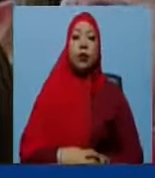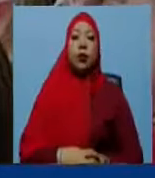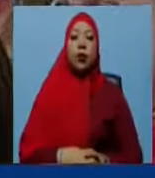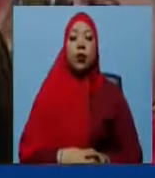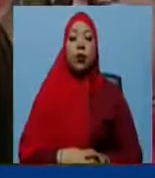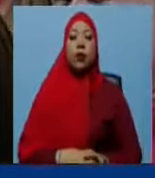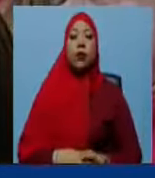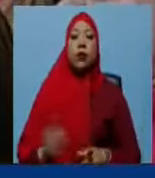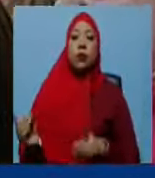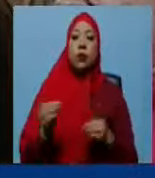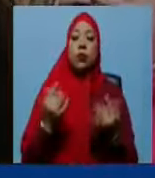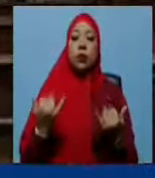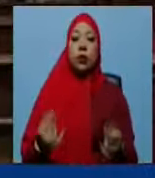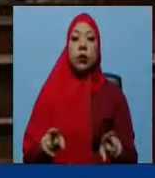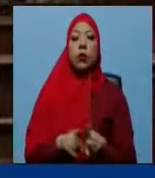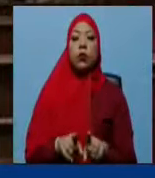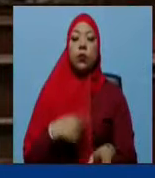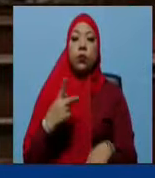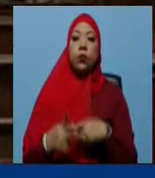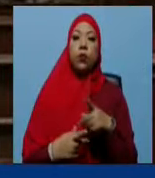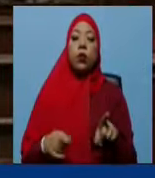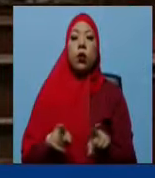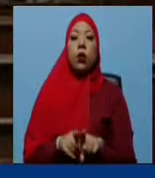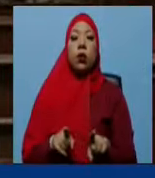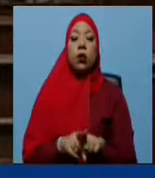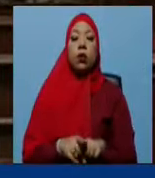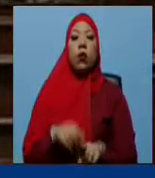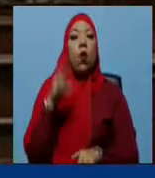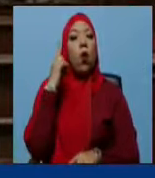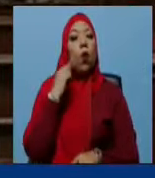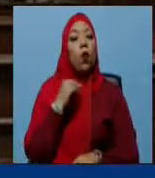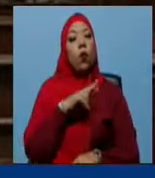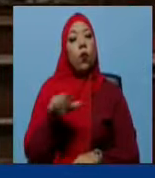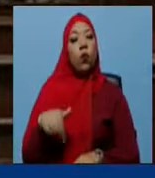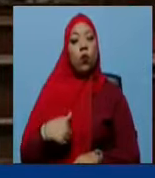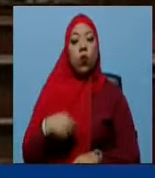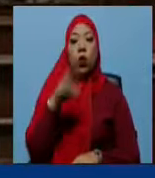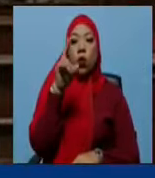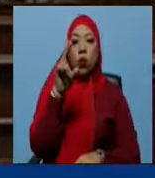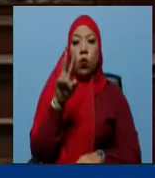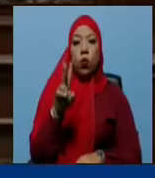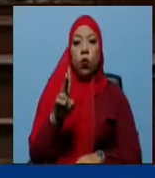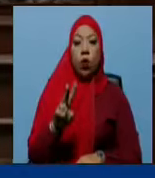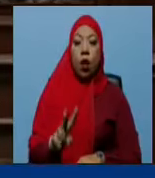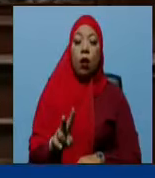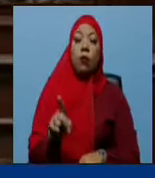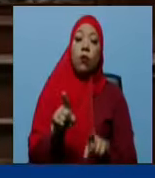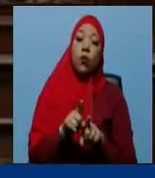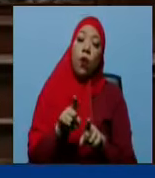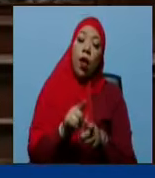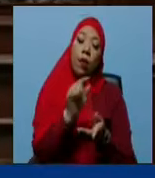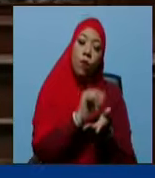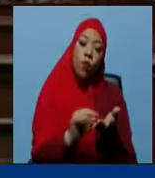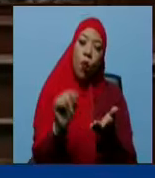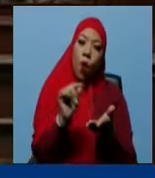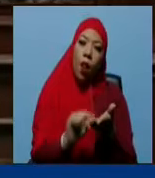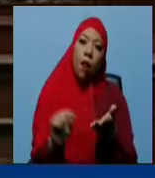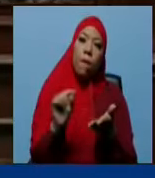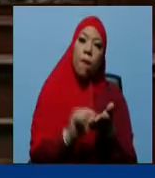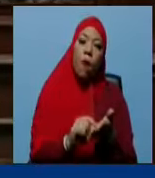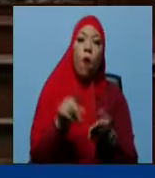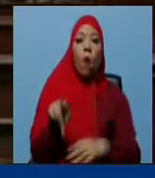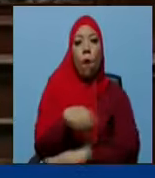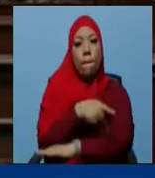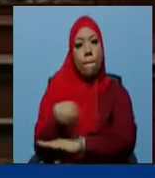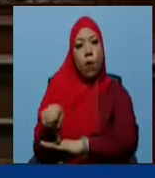qué grandes batallas se han dado. Bolívar nuestro de todos los días, diría Pablo Neruda. Y decir Bolívar es